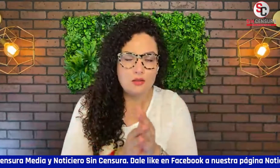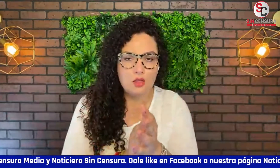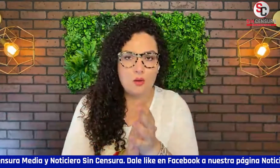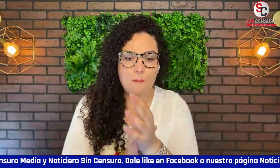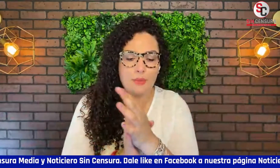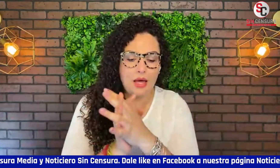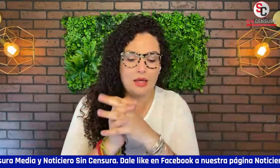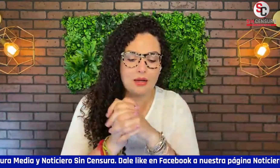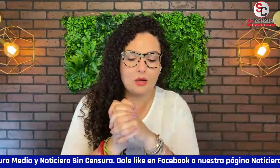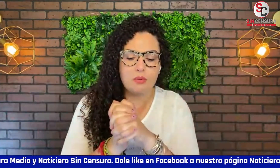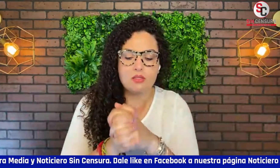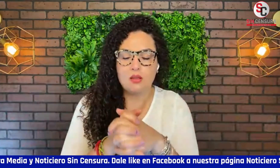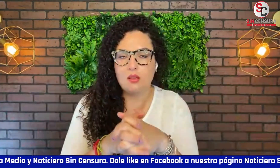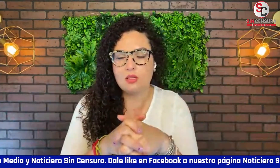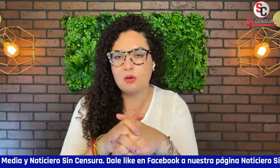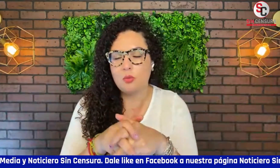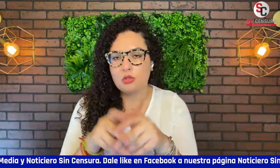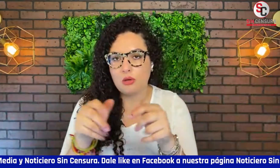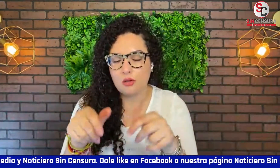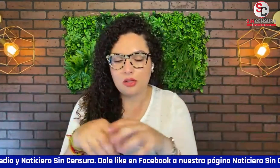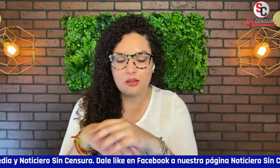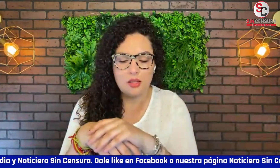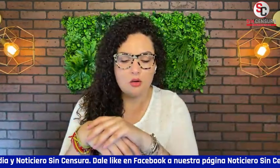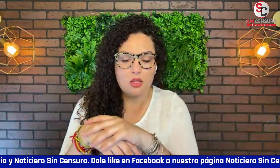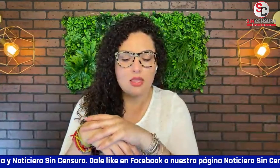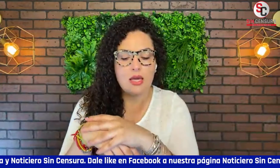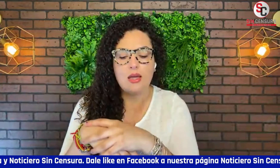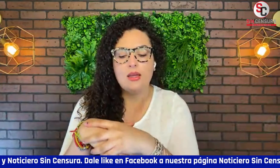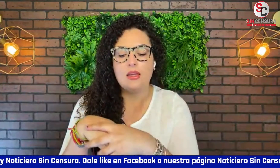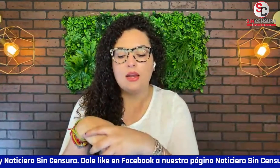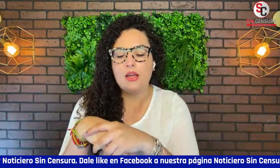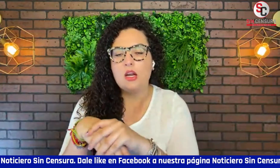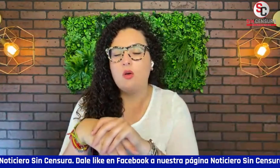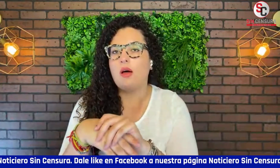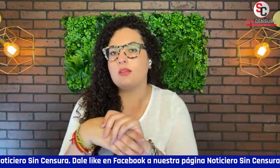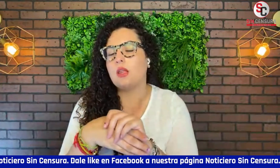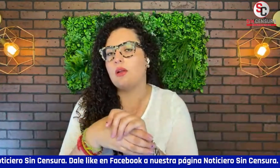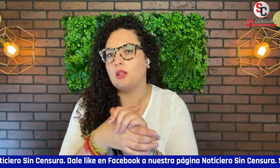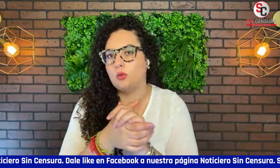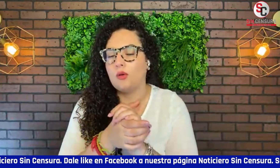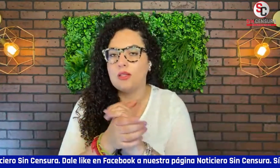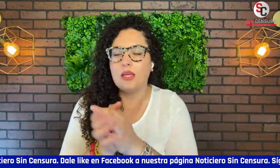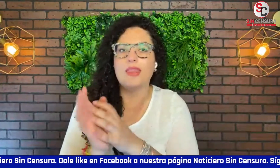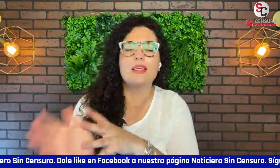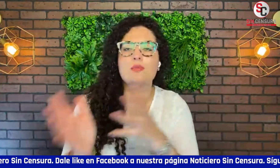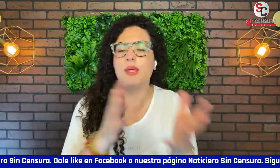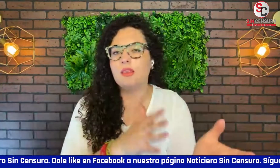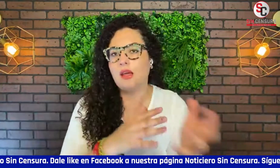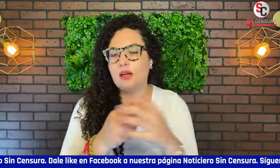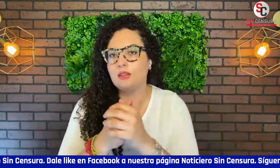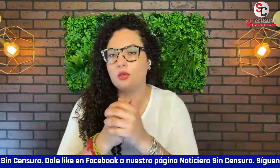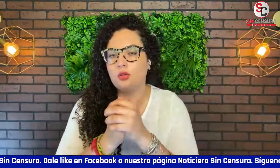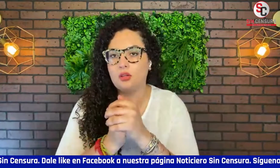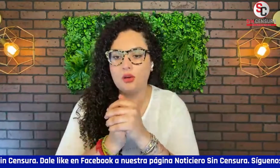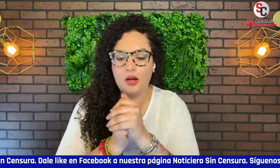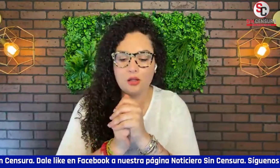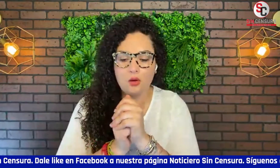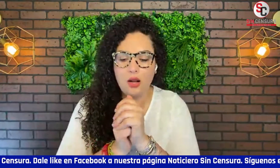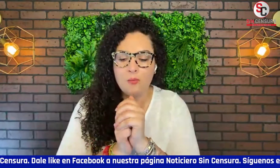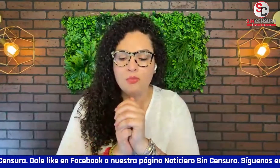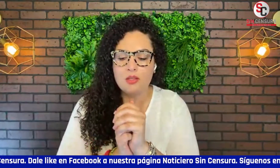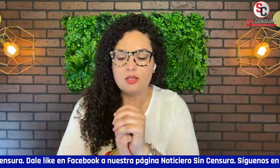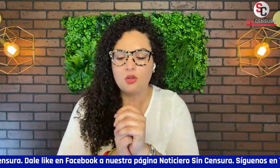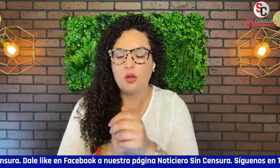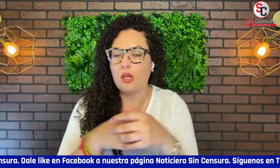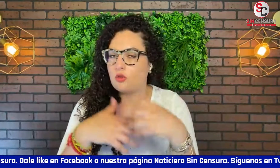ese sentido va el que el presidente Andrés Manuel López Obrador el día de hoy diga que el INE no ha estado a la altura. Ahora sí que desmiente al Instituto Nacional